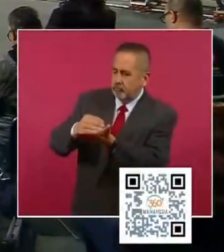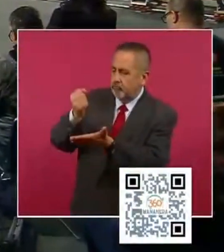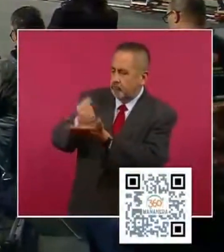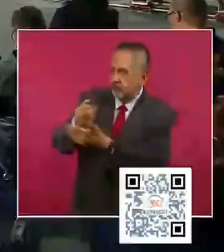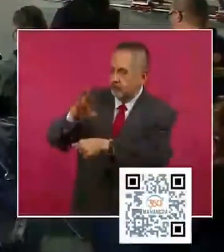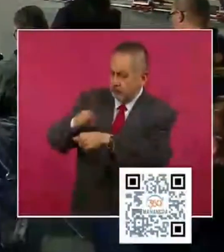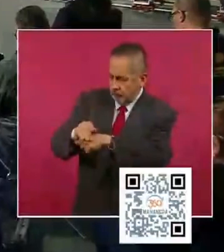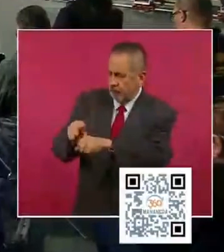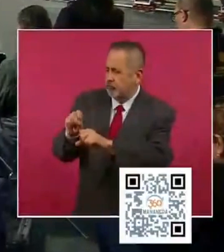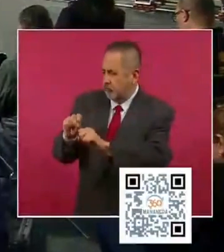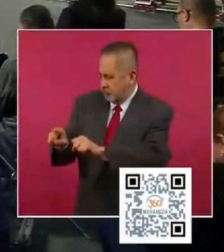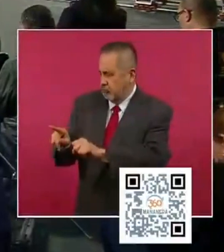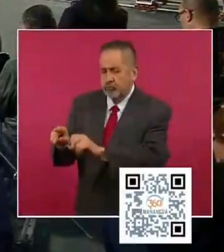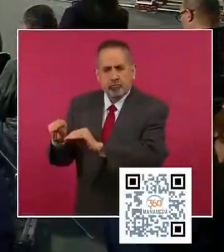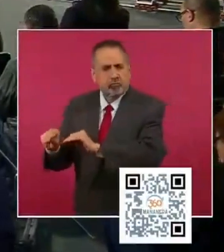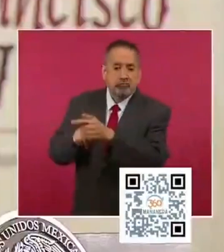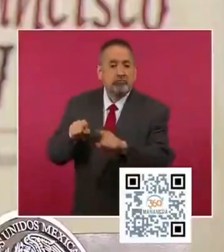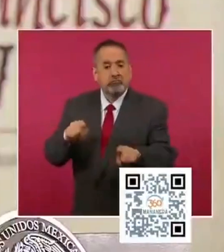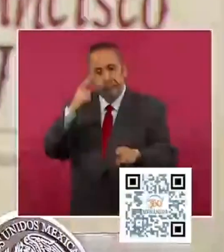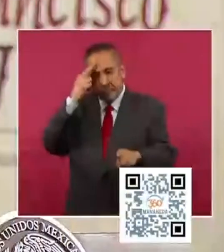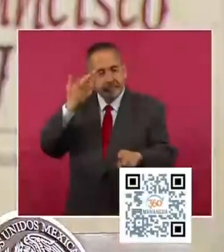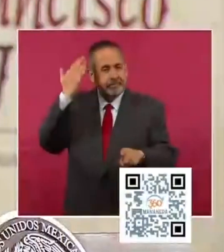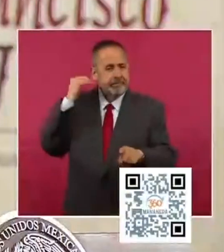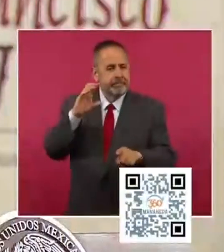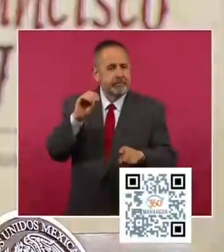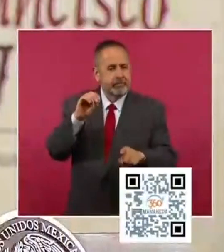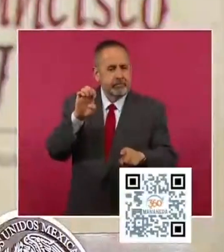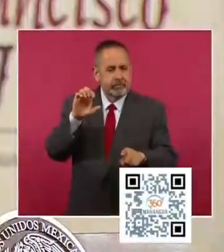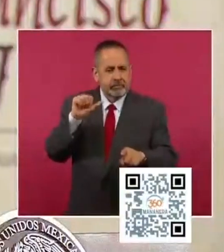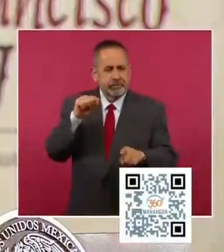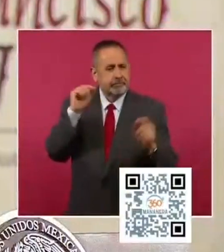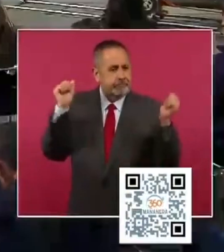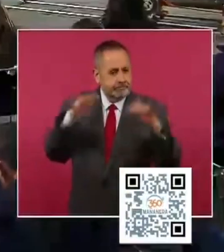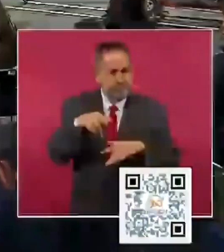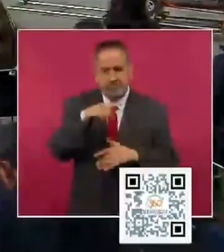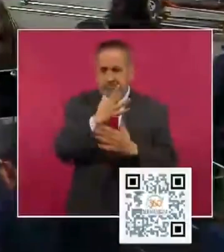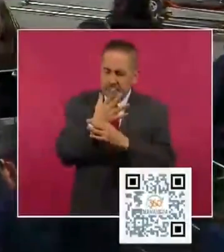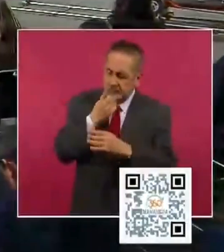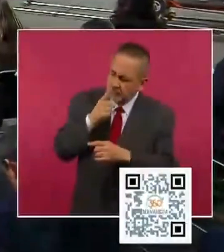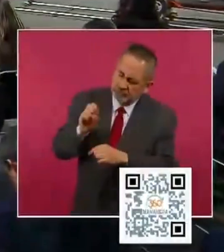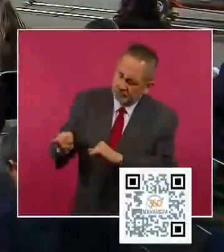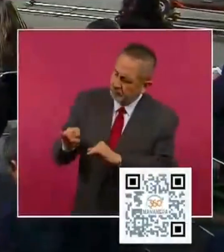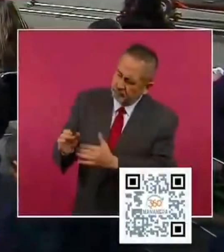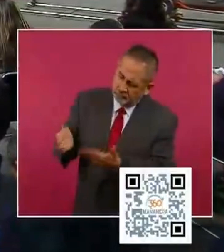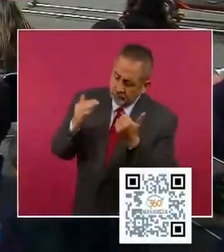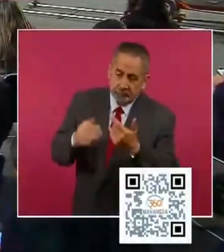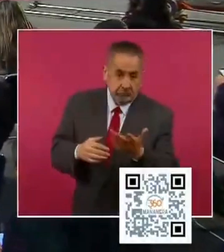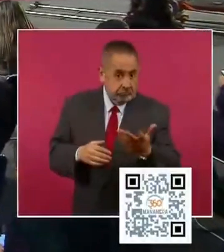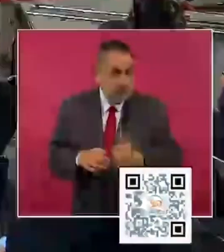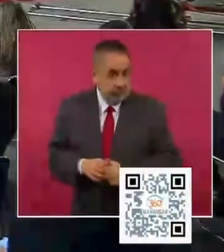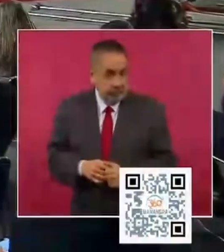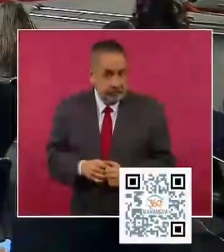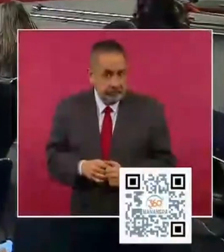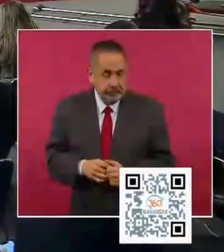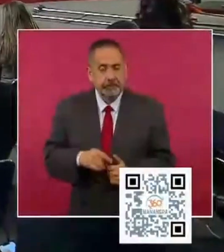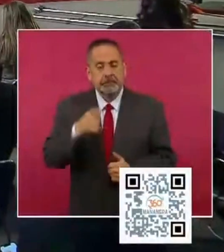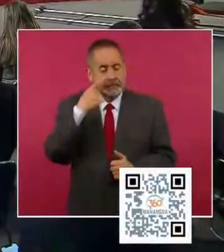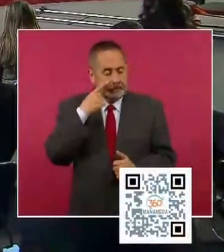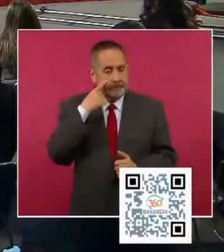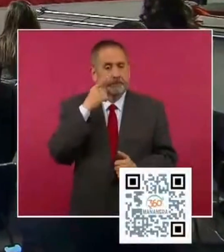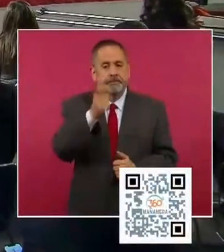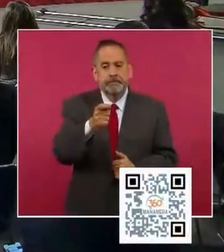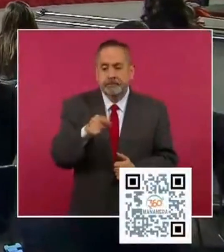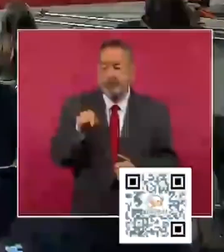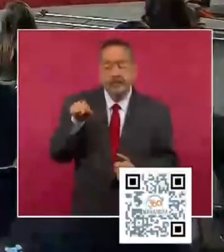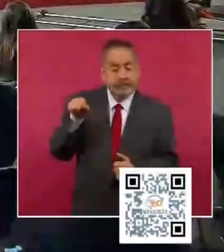laboral eso no existía ahora este otro paso que acaba de tomar significa que le das